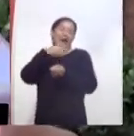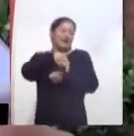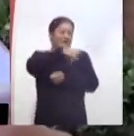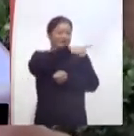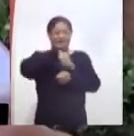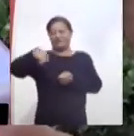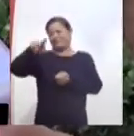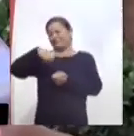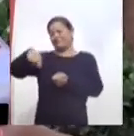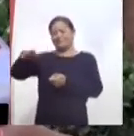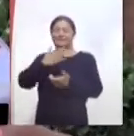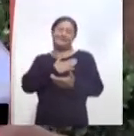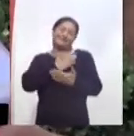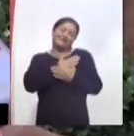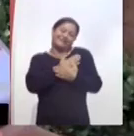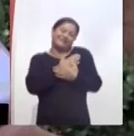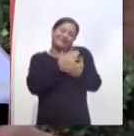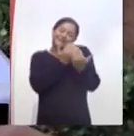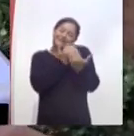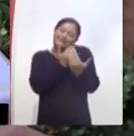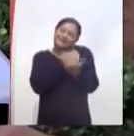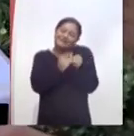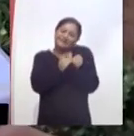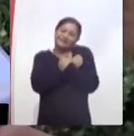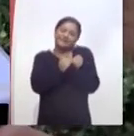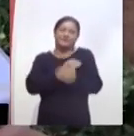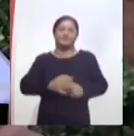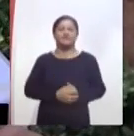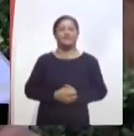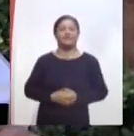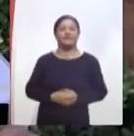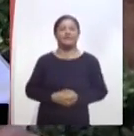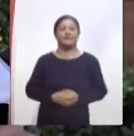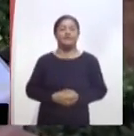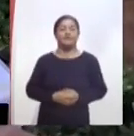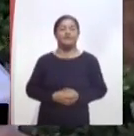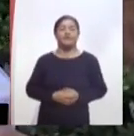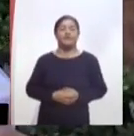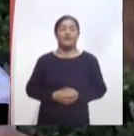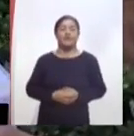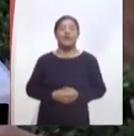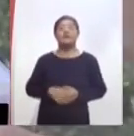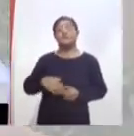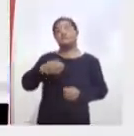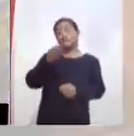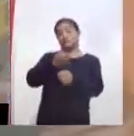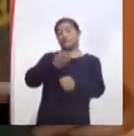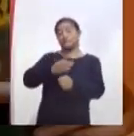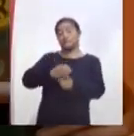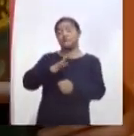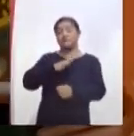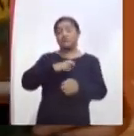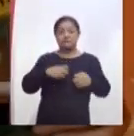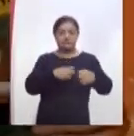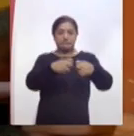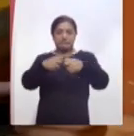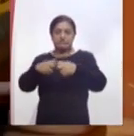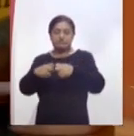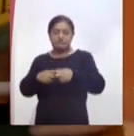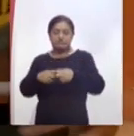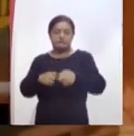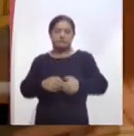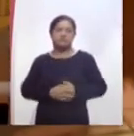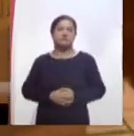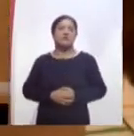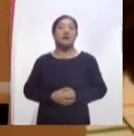corazones. En este momento que sabemos que hay un poquito de más ansiedad o estrés. Las lecturas estarán